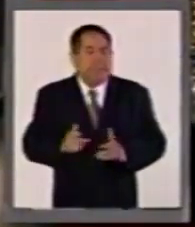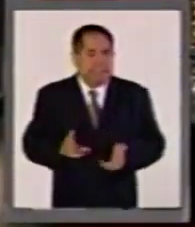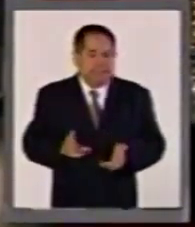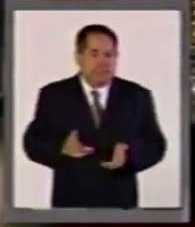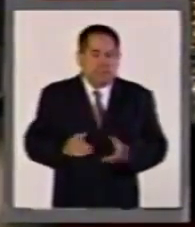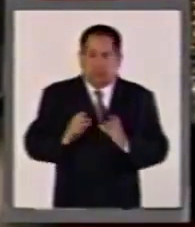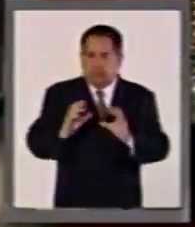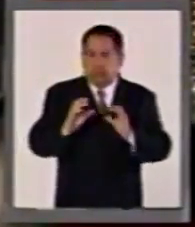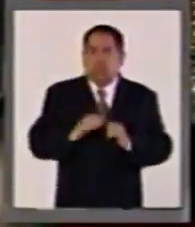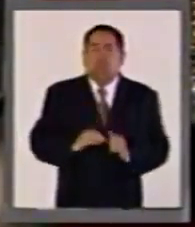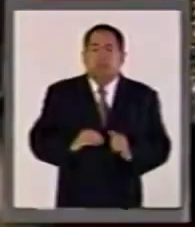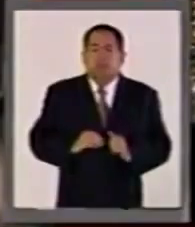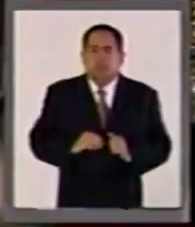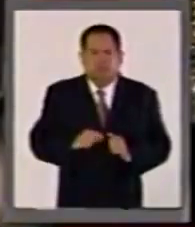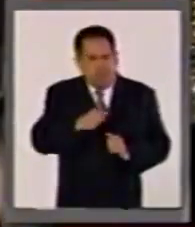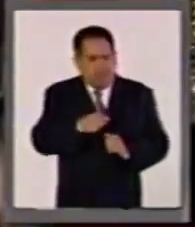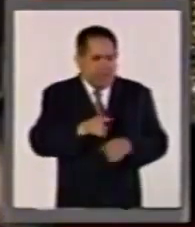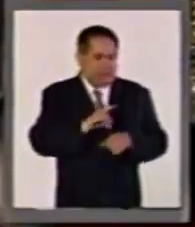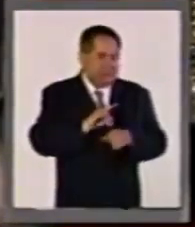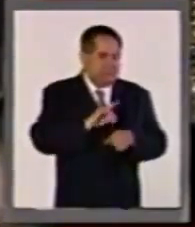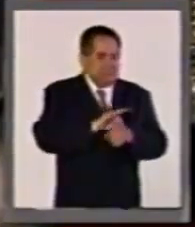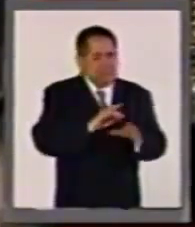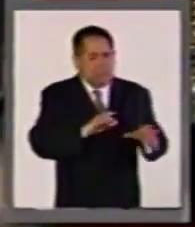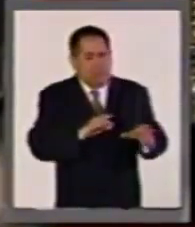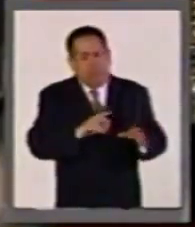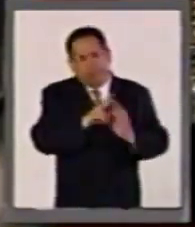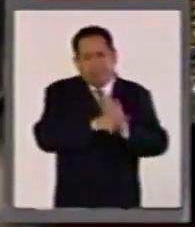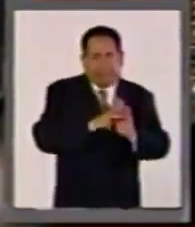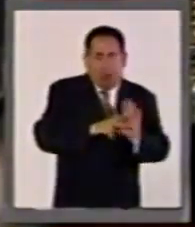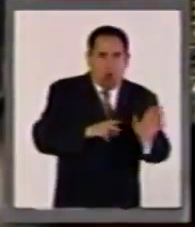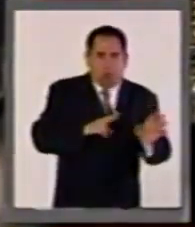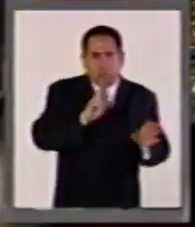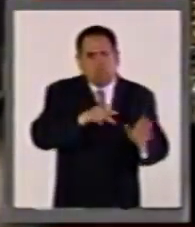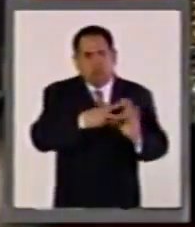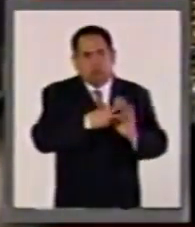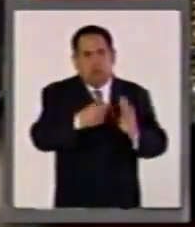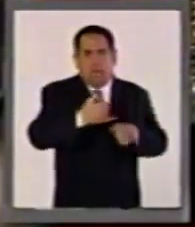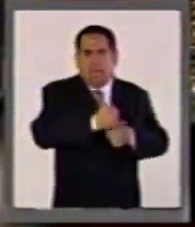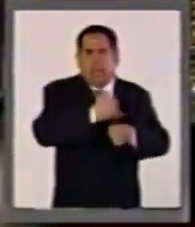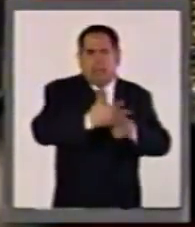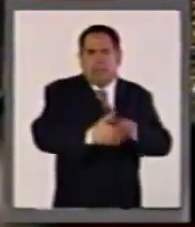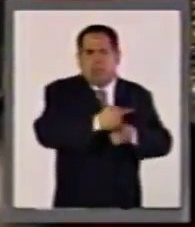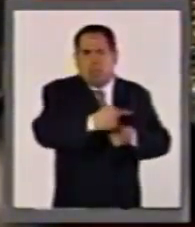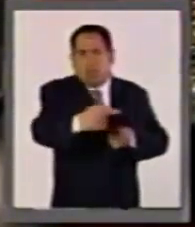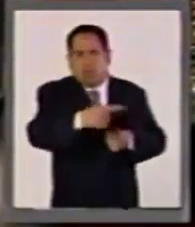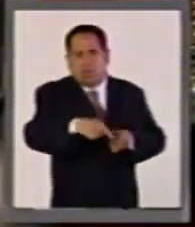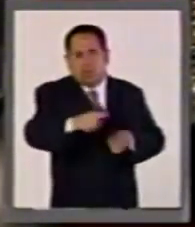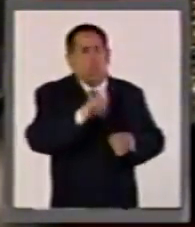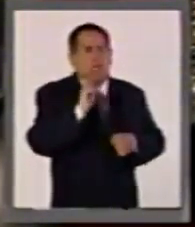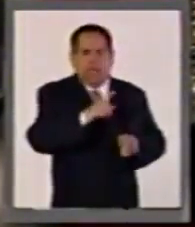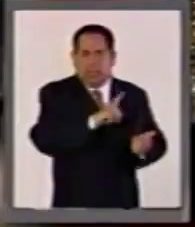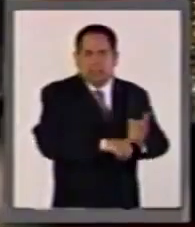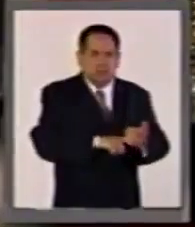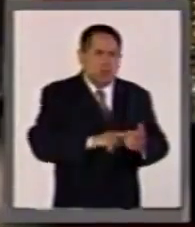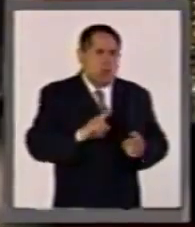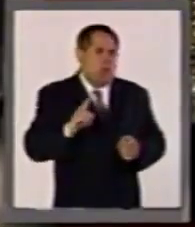una simulación, porque se trata de un video, de efectivamente un feminicidio,